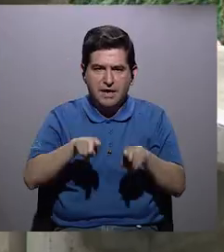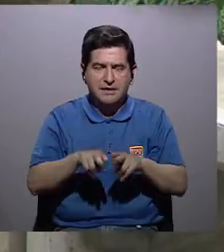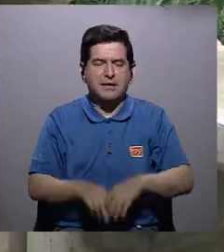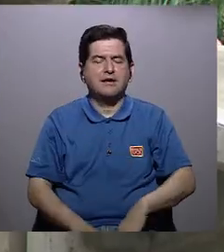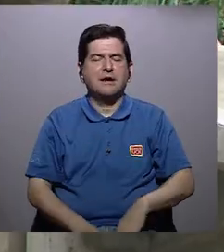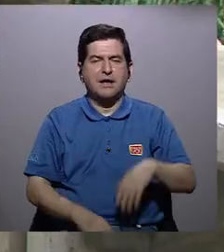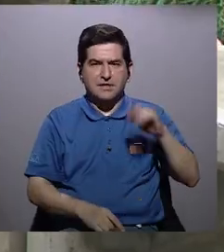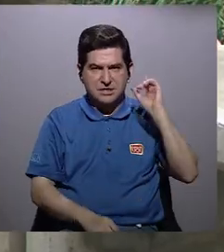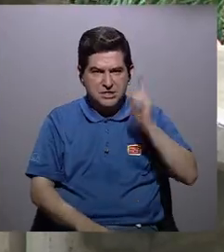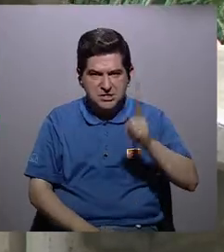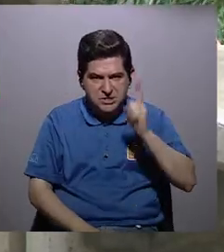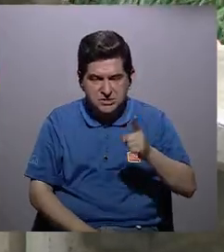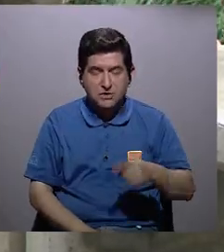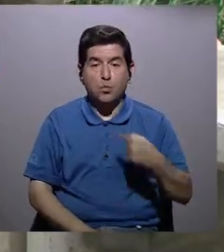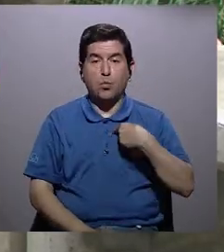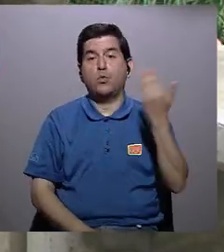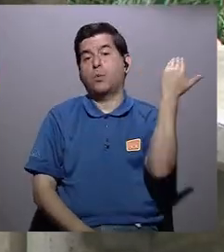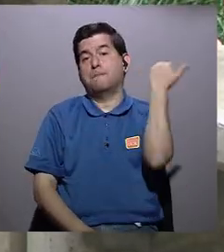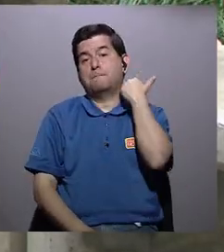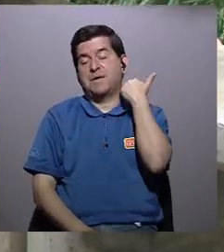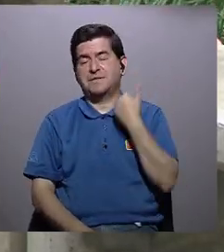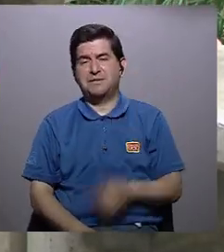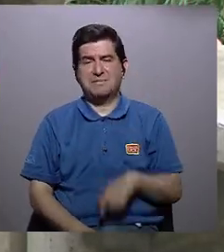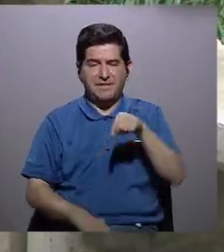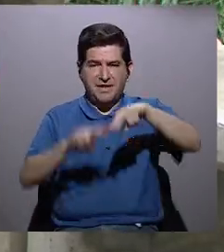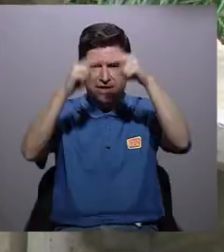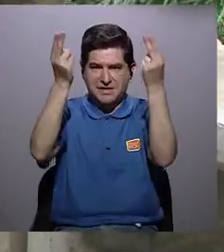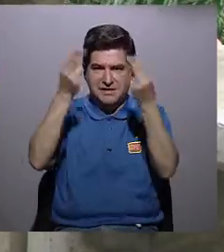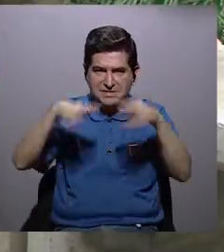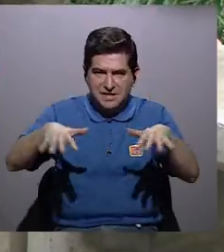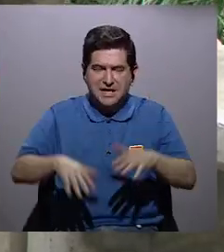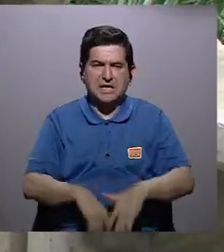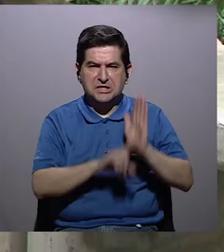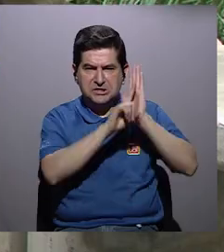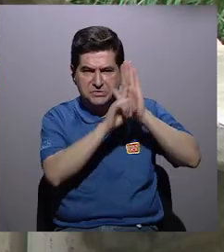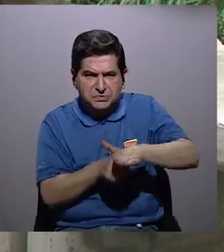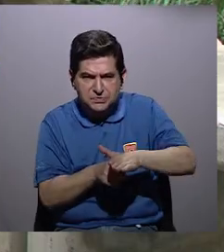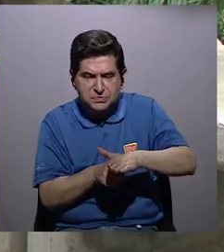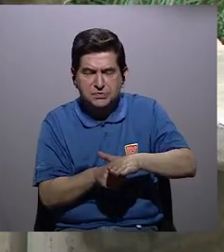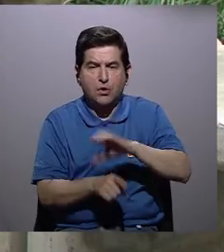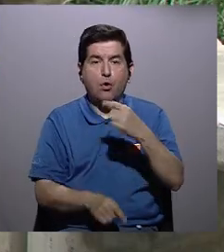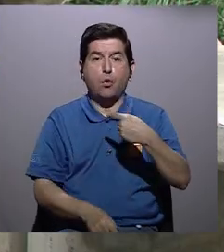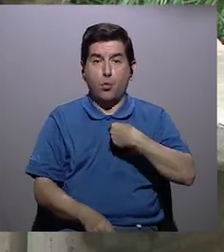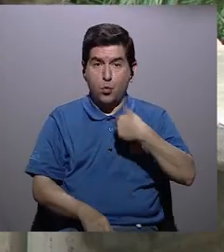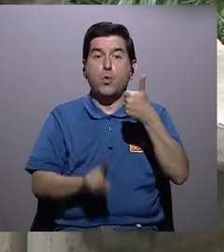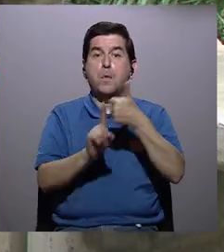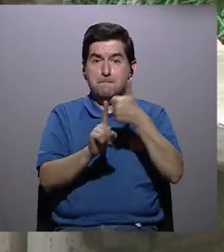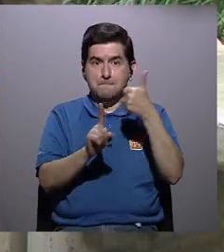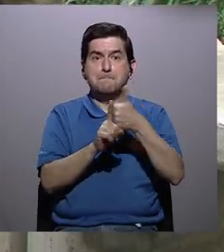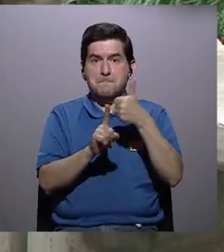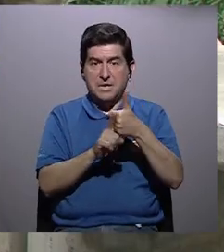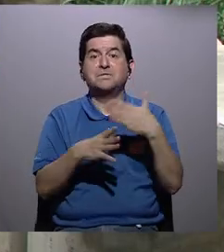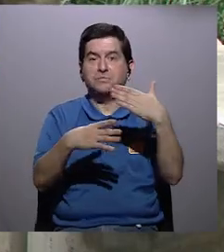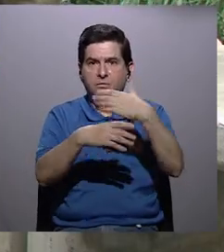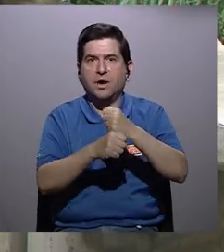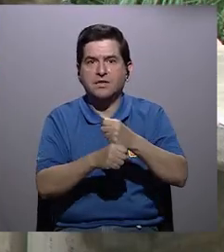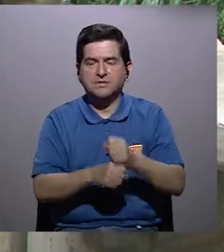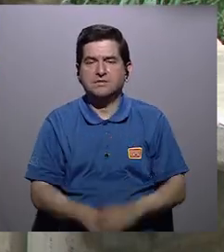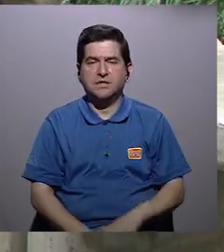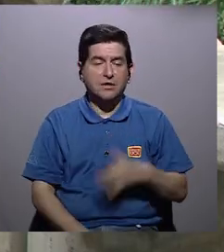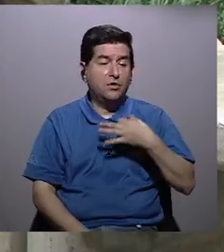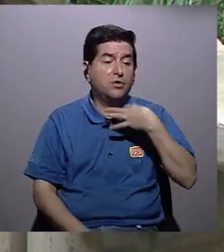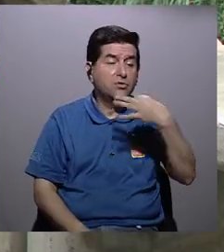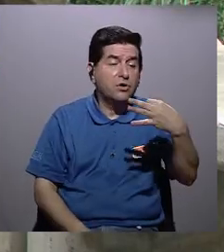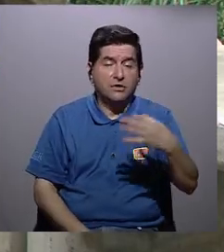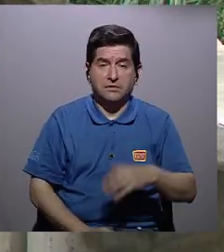sea desde el punto de vista de ser víctima de cibermatonismo, pero también de ser perpetrador o perpetradora